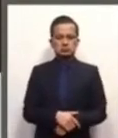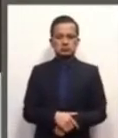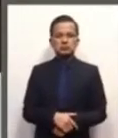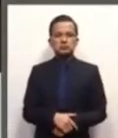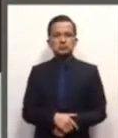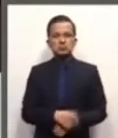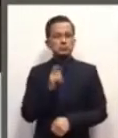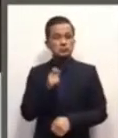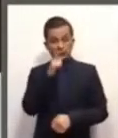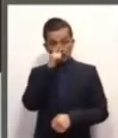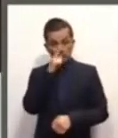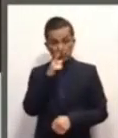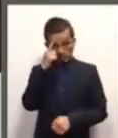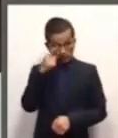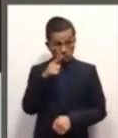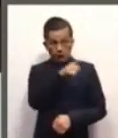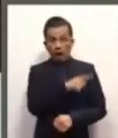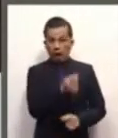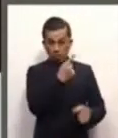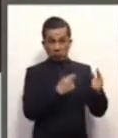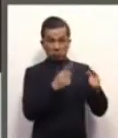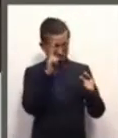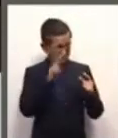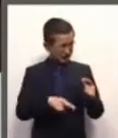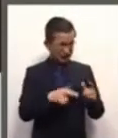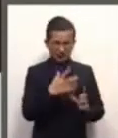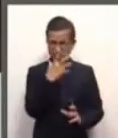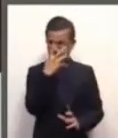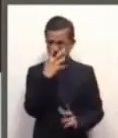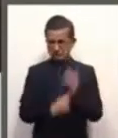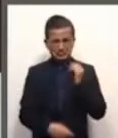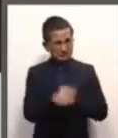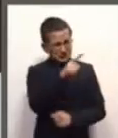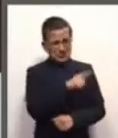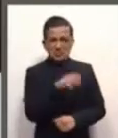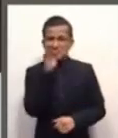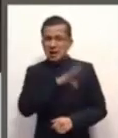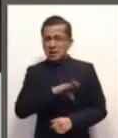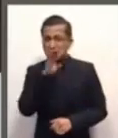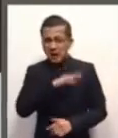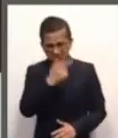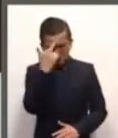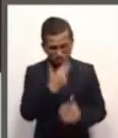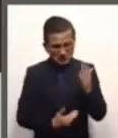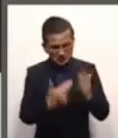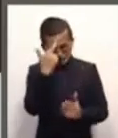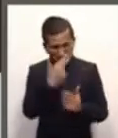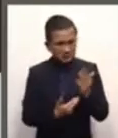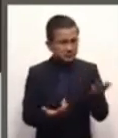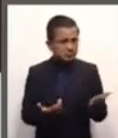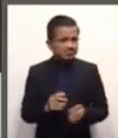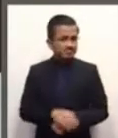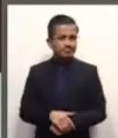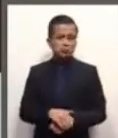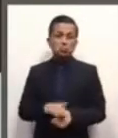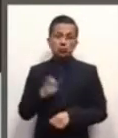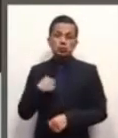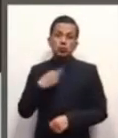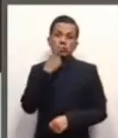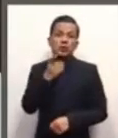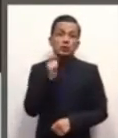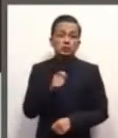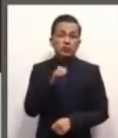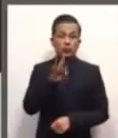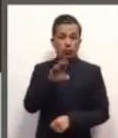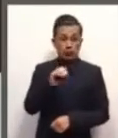una vía de escape para verdaderos delincuentes y con privilegios. Por eso sostengo que el fuero no